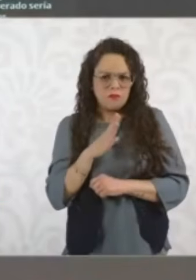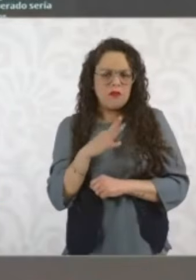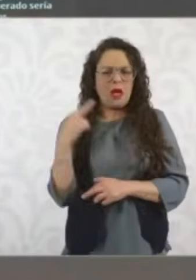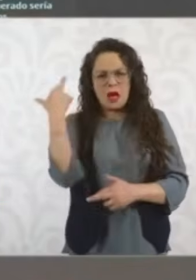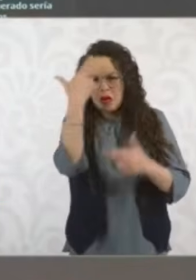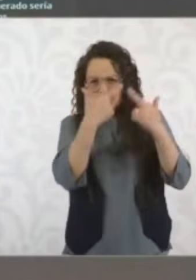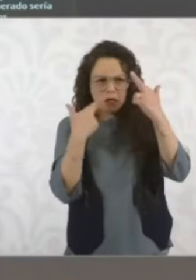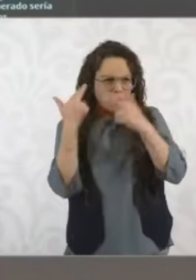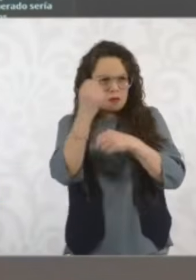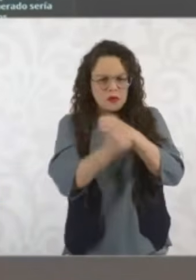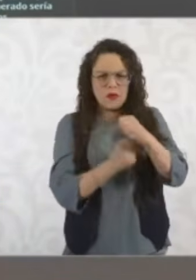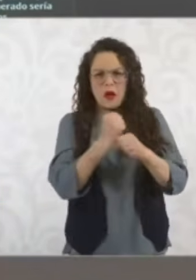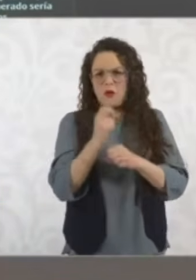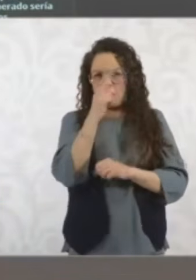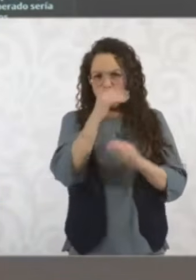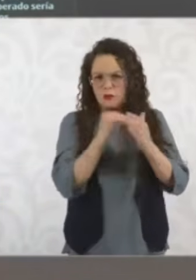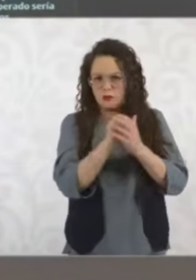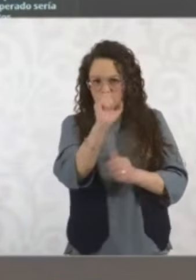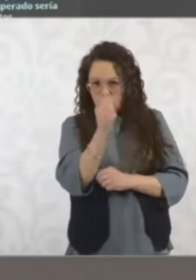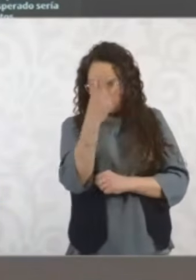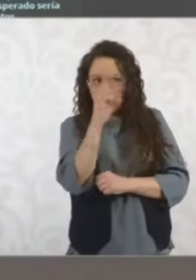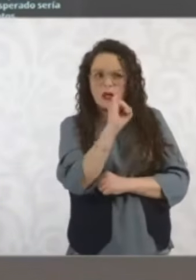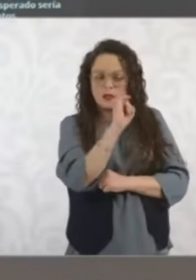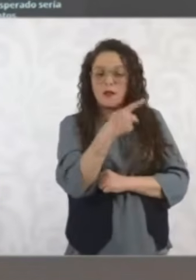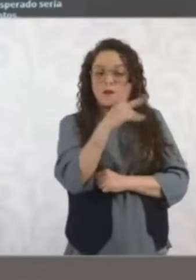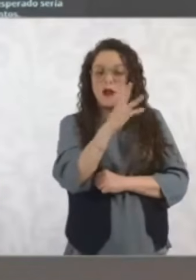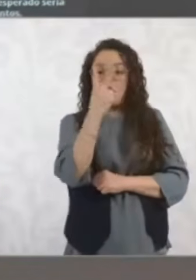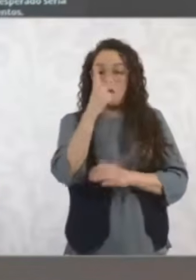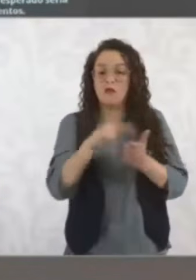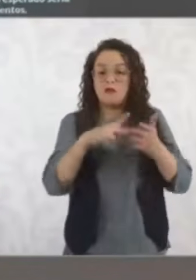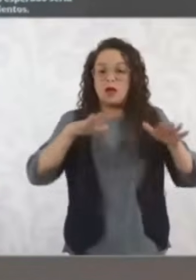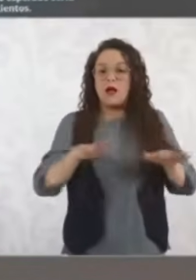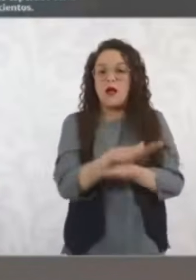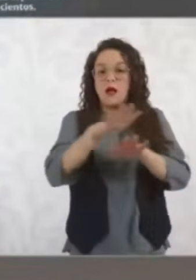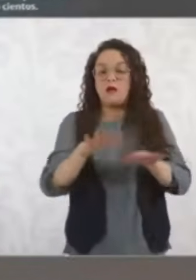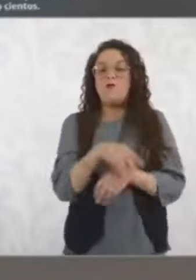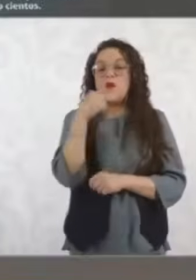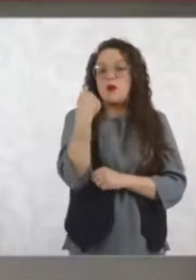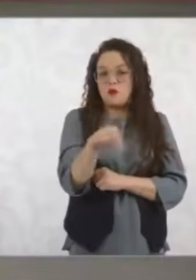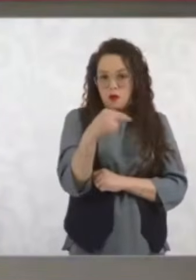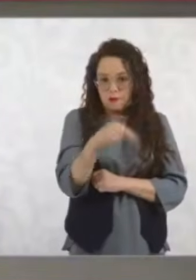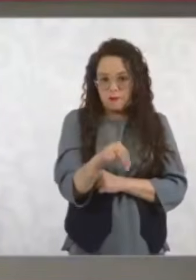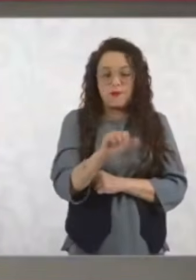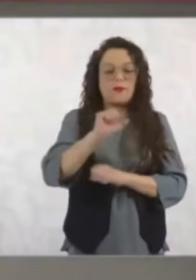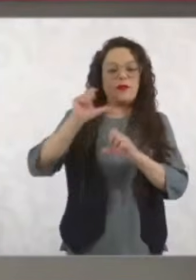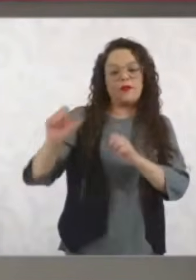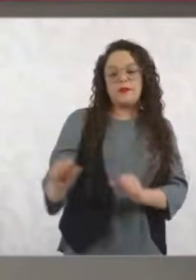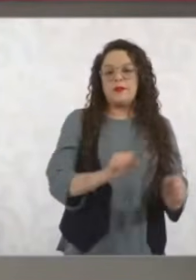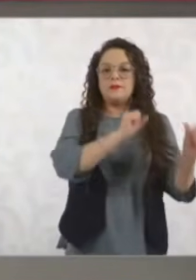2023 y tiene 2 cambios de nombre. Vamos a ver la que sigue.